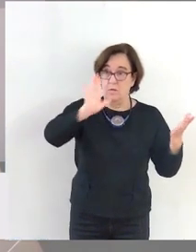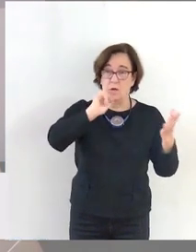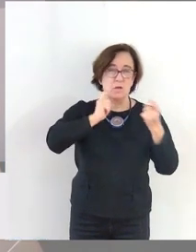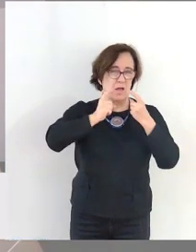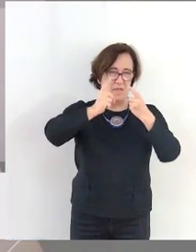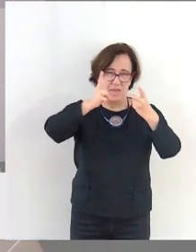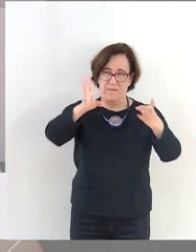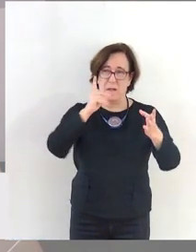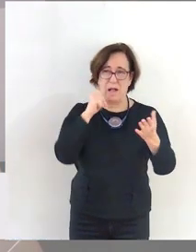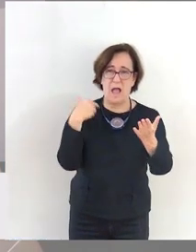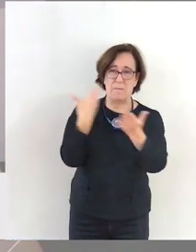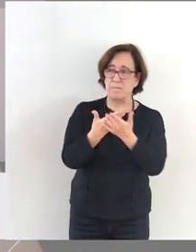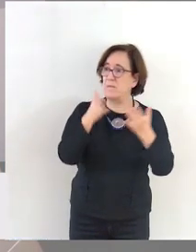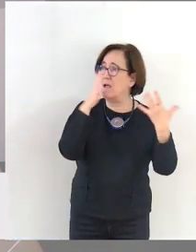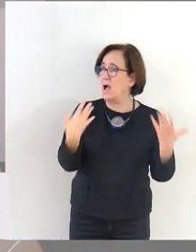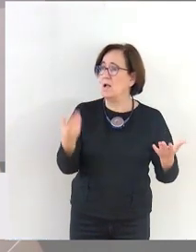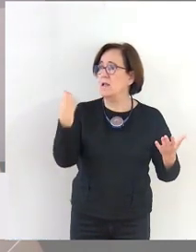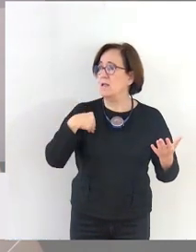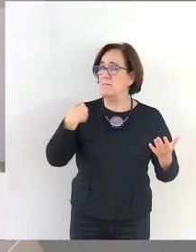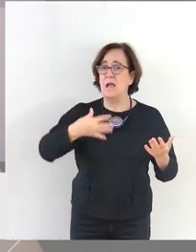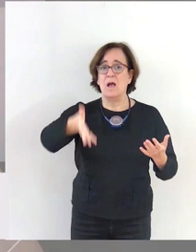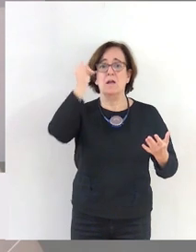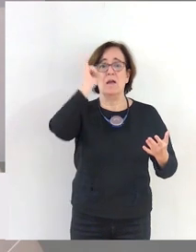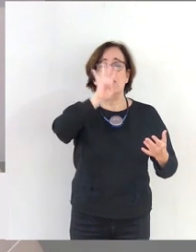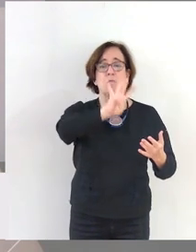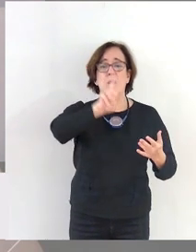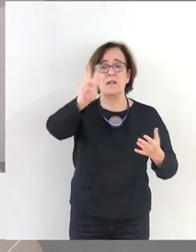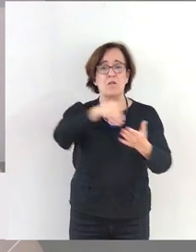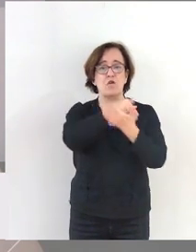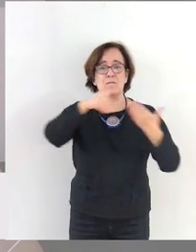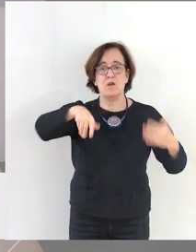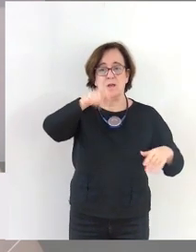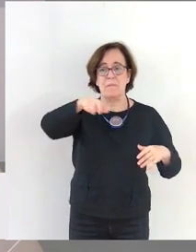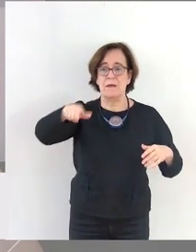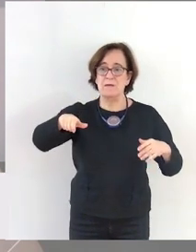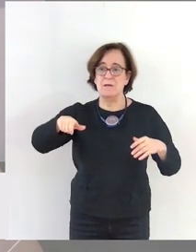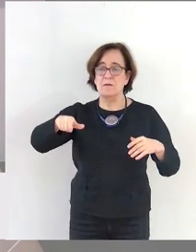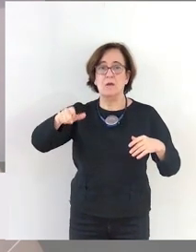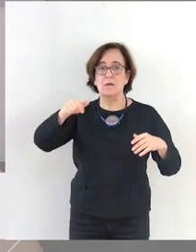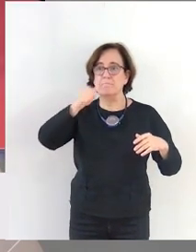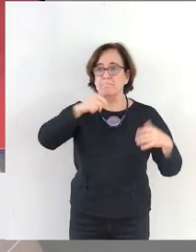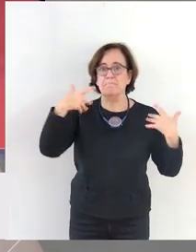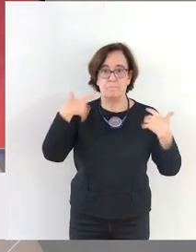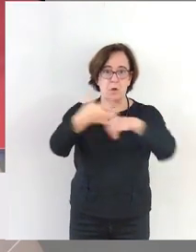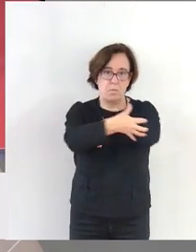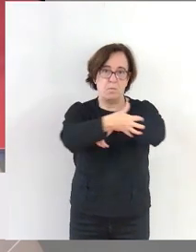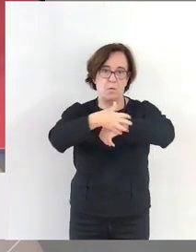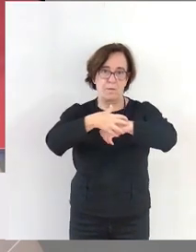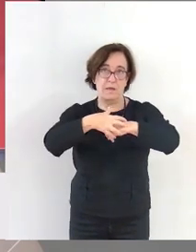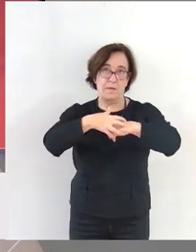cifras eh Para aportar ahora mismo tenemos o existen 42 millones de personas que están sufriendo pobreza